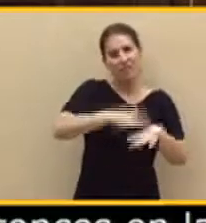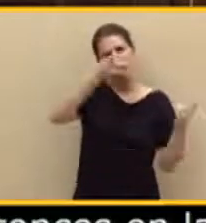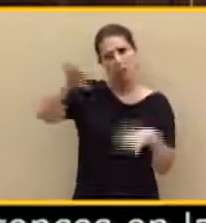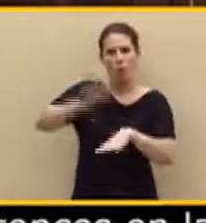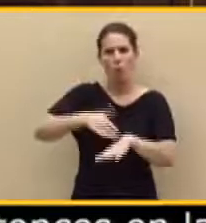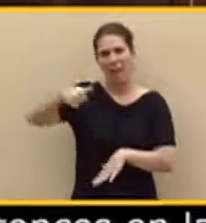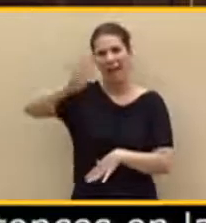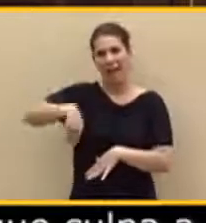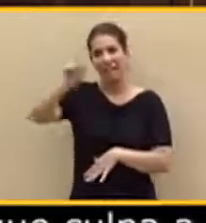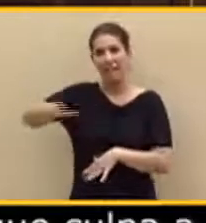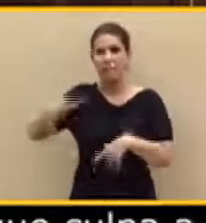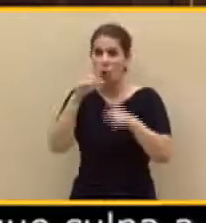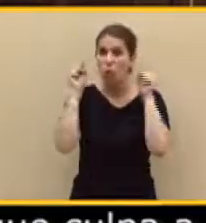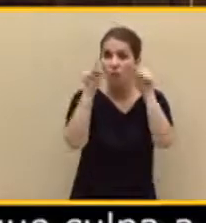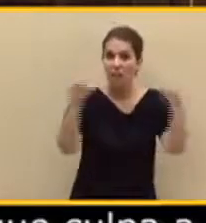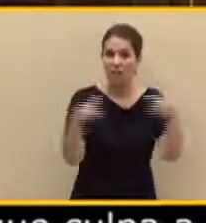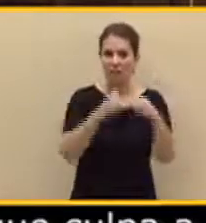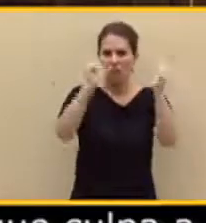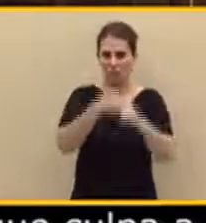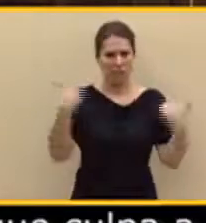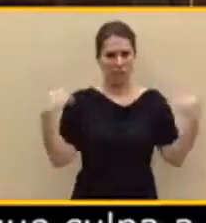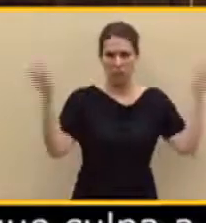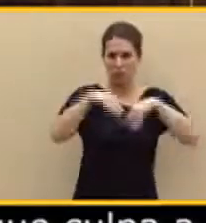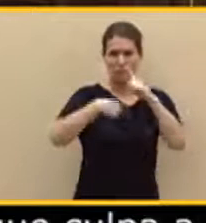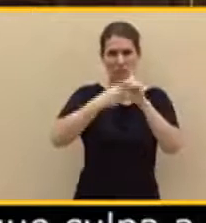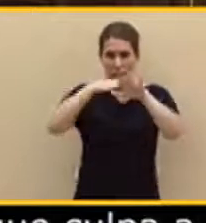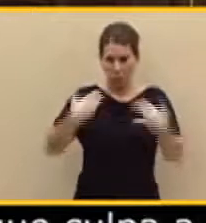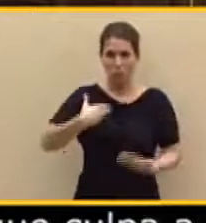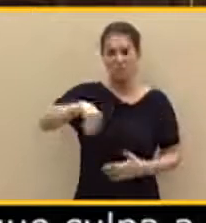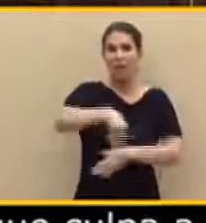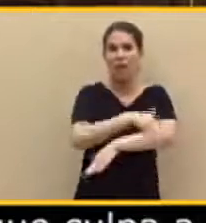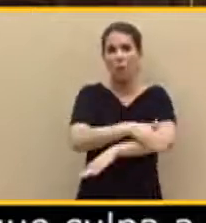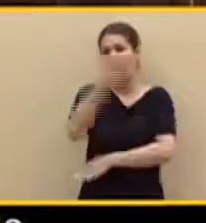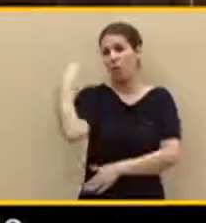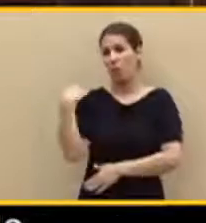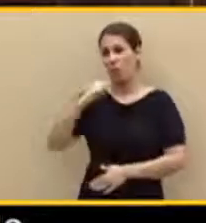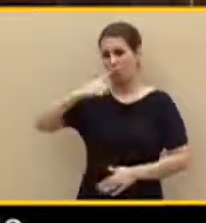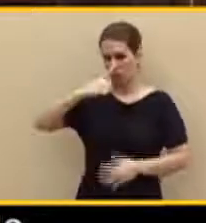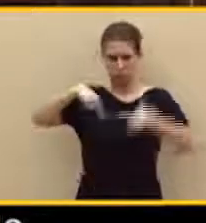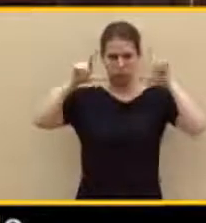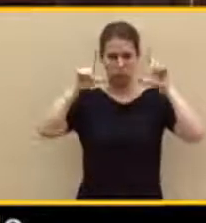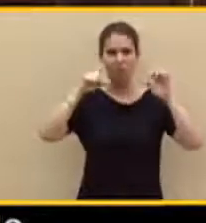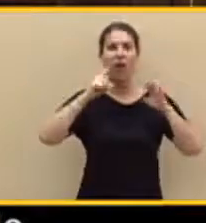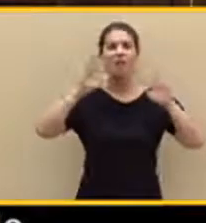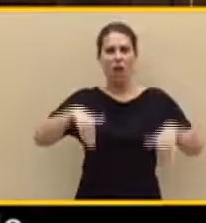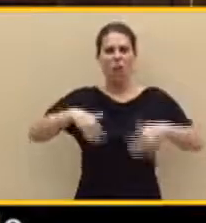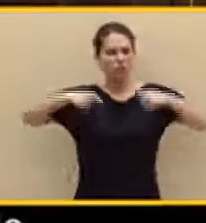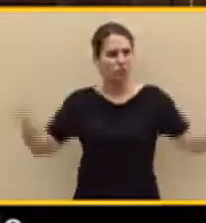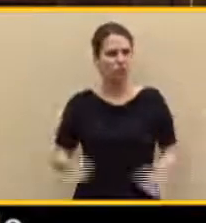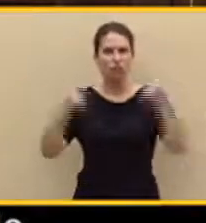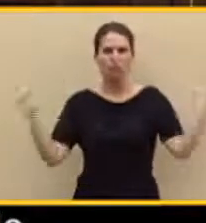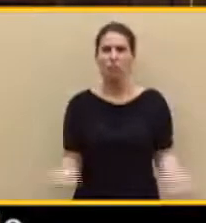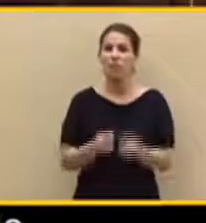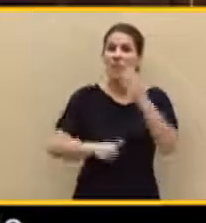modo irresponsable y con el actual presidente del Gobierno, Mariano Rajoy, como primer firmante, llevaron a su tribunal favorito, al Tribunal Constitucional,